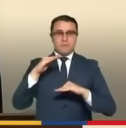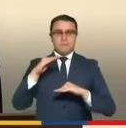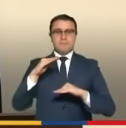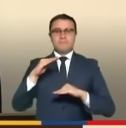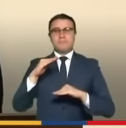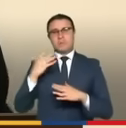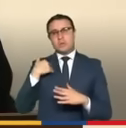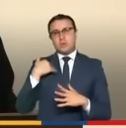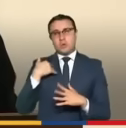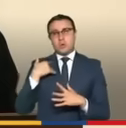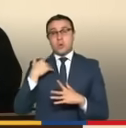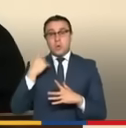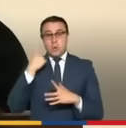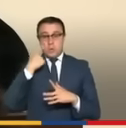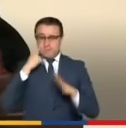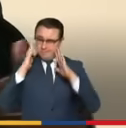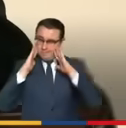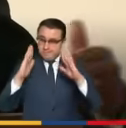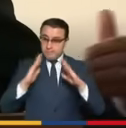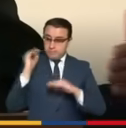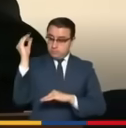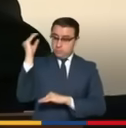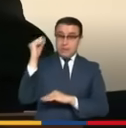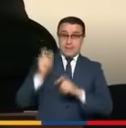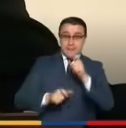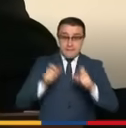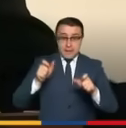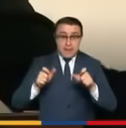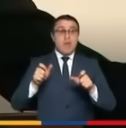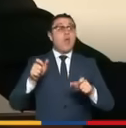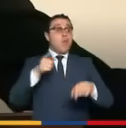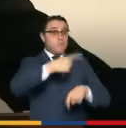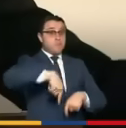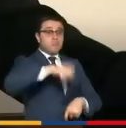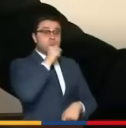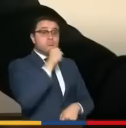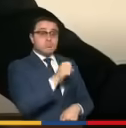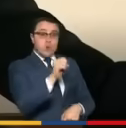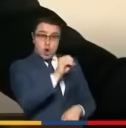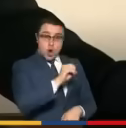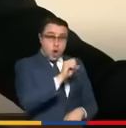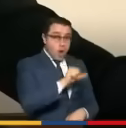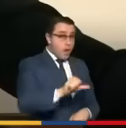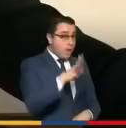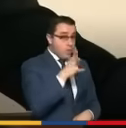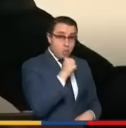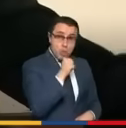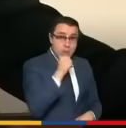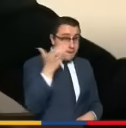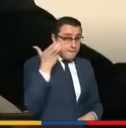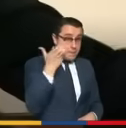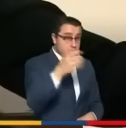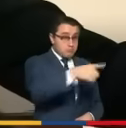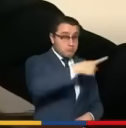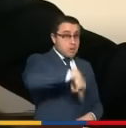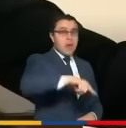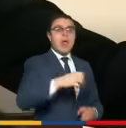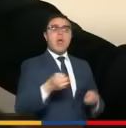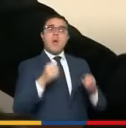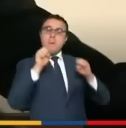abstracto, dependerá el número de actuales viejos y viejas no pensionados que puedan tener un